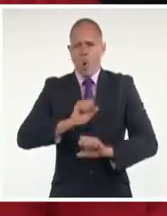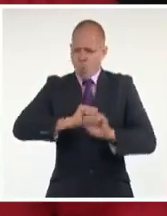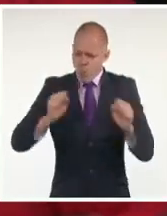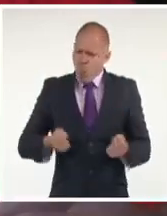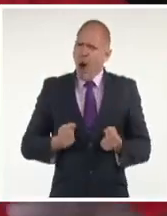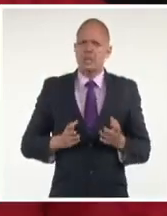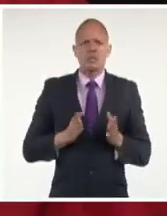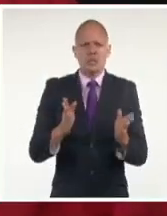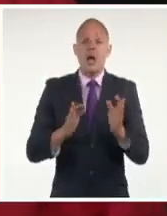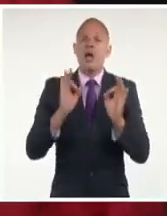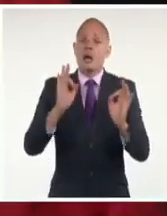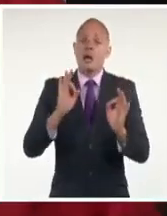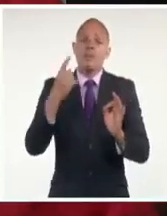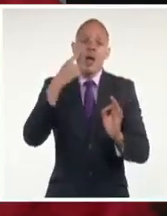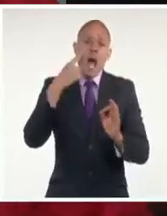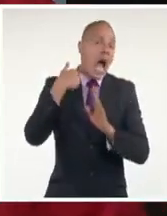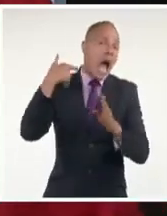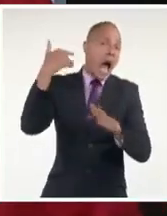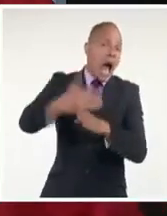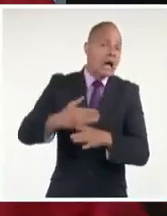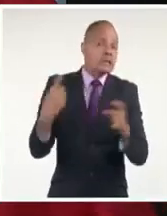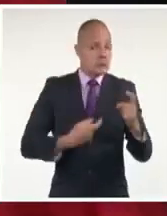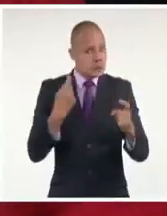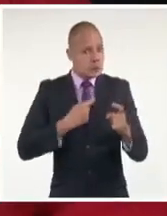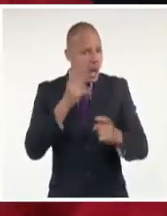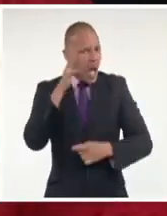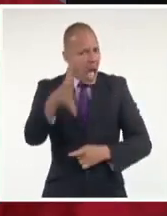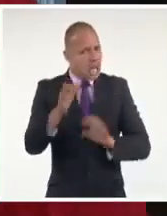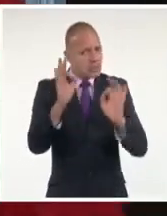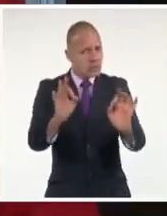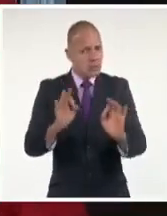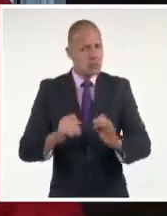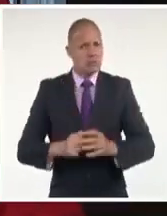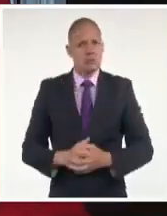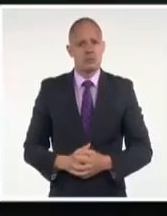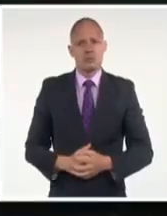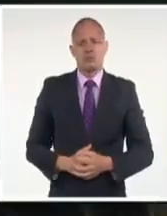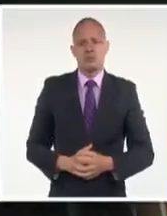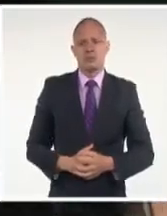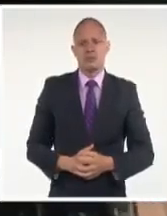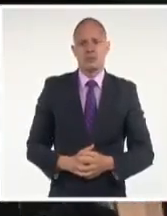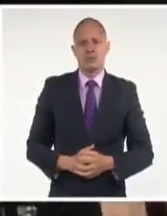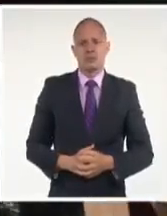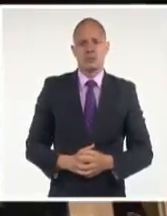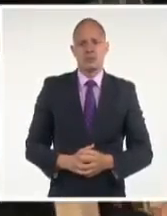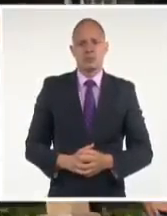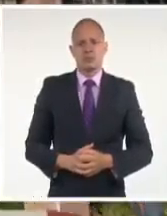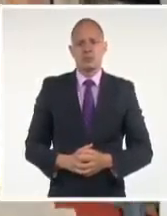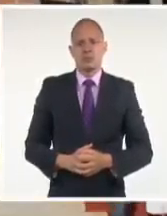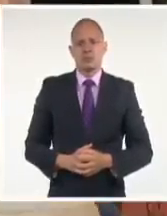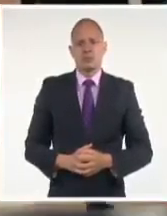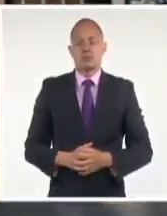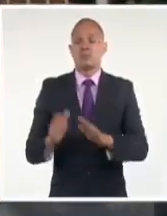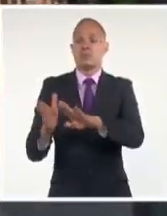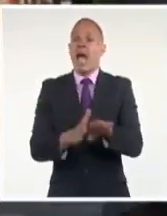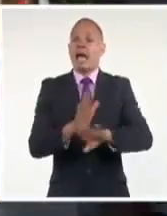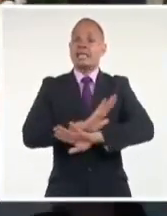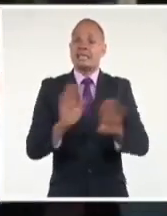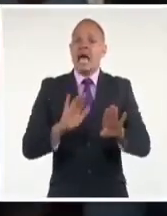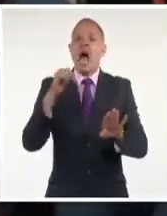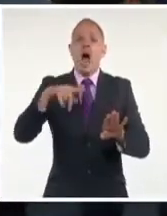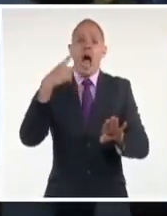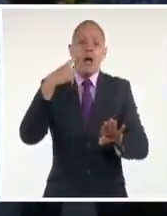luchas y de nuestras victorias, que serán las que nos deparen el futuro inmediato. Más de 15.000 mítines de